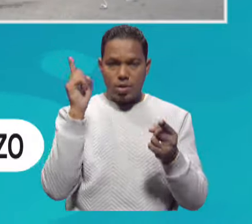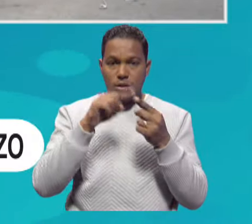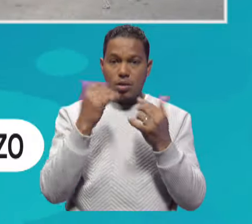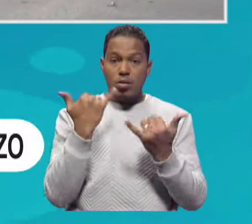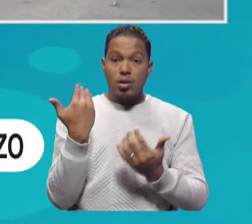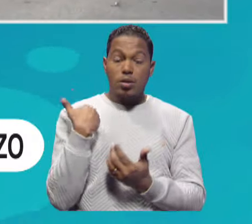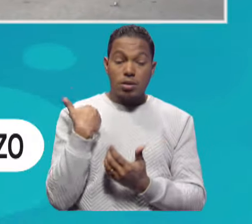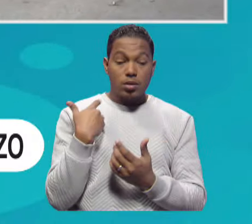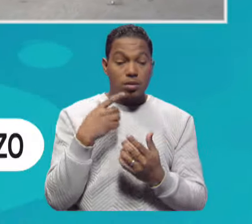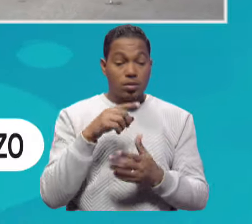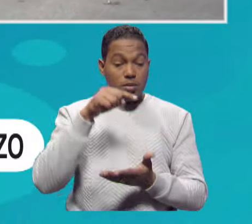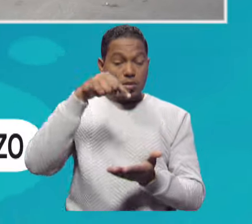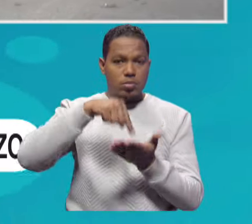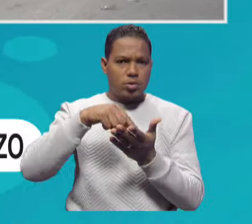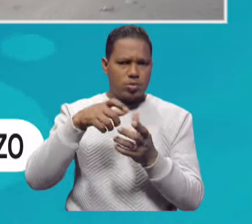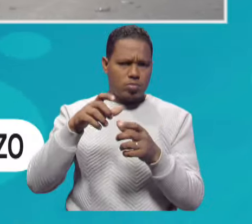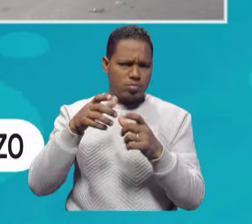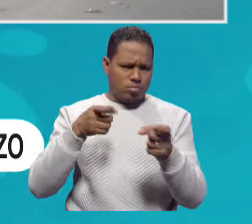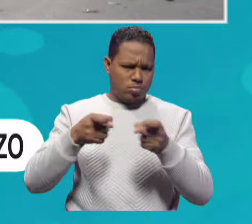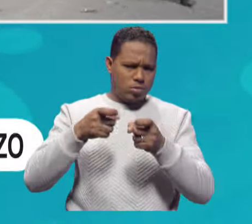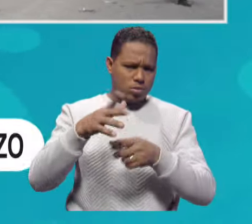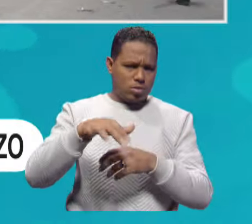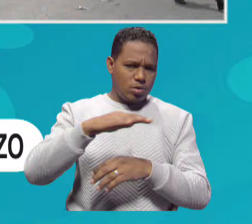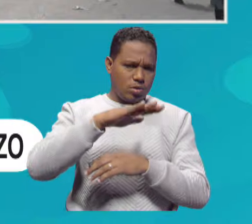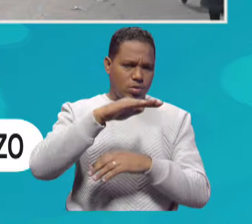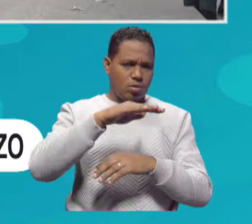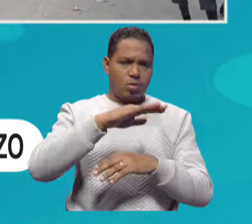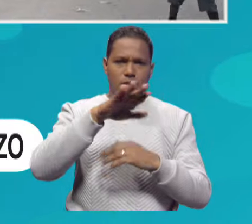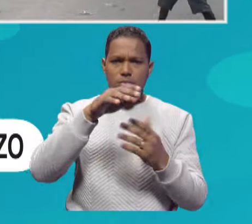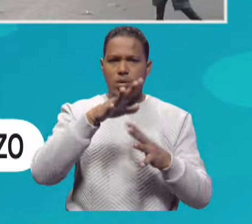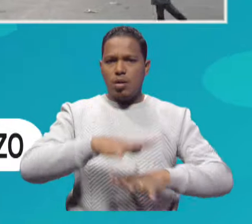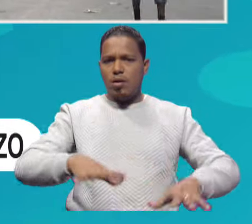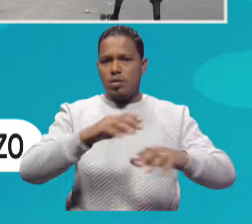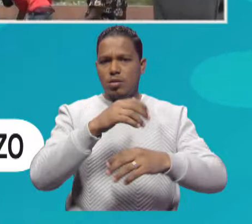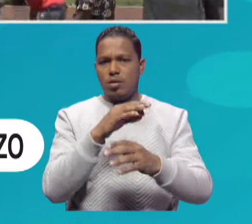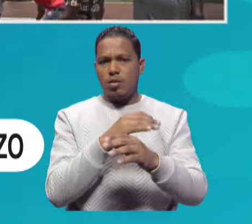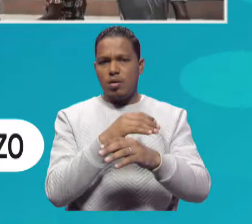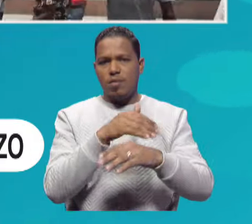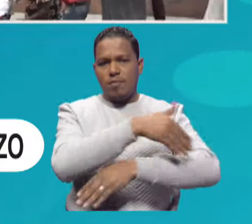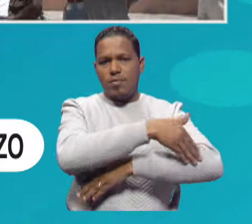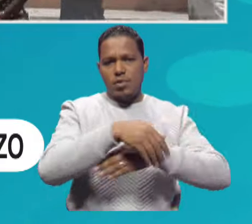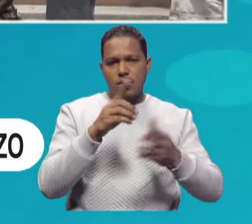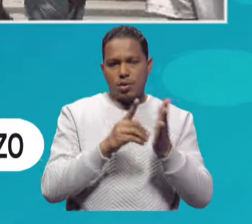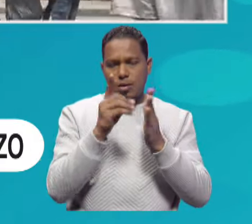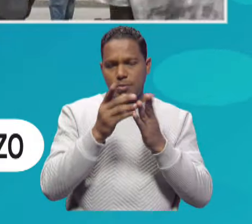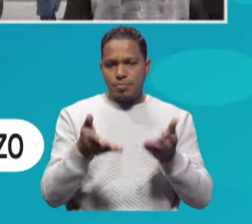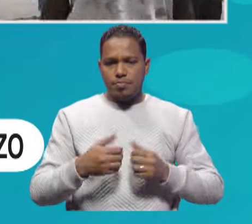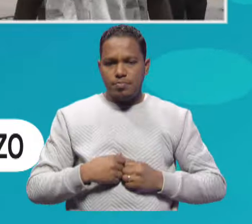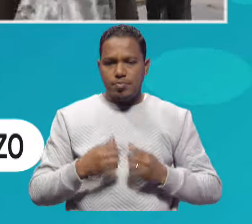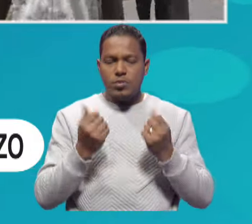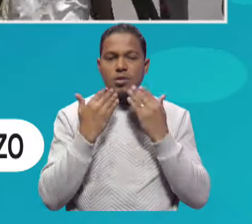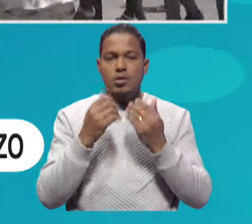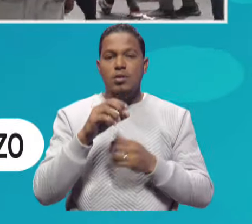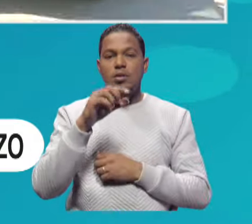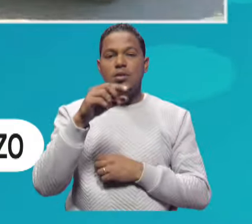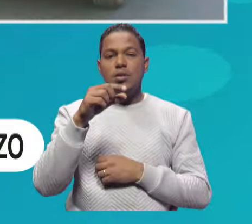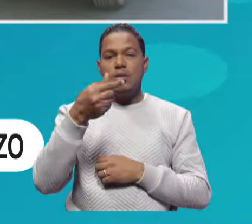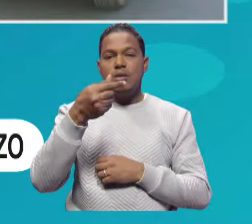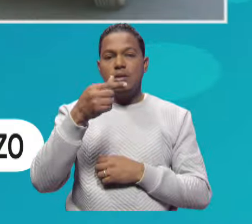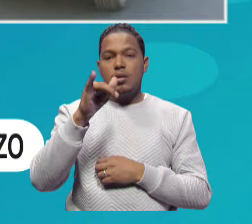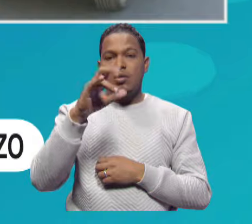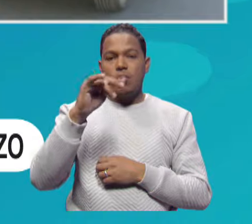desde este punto de control de la zona fronteriza de Dajabón. Bueno, gracias, Gioconda, por ponernos